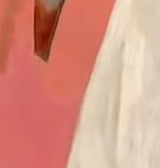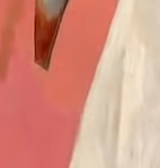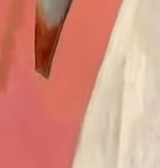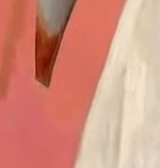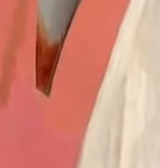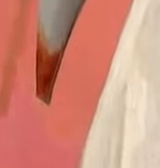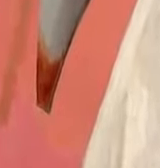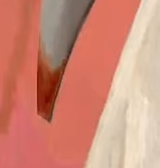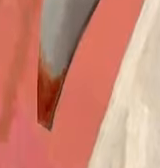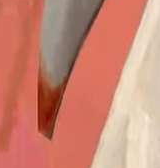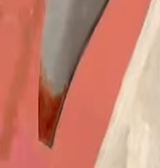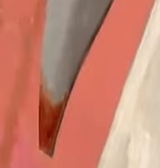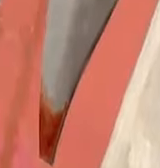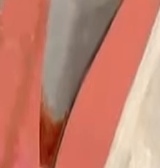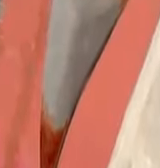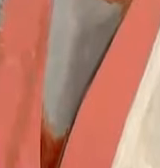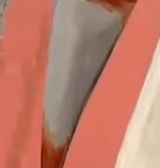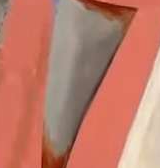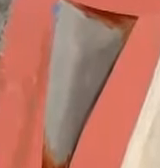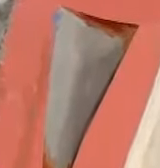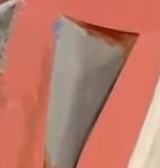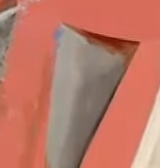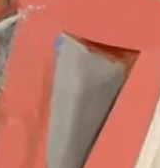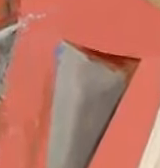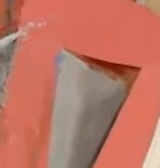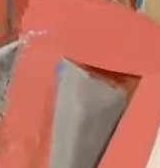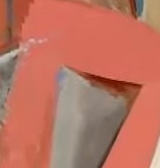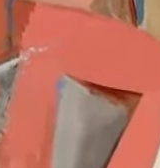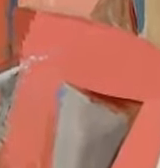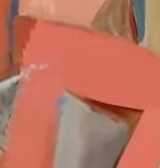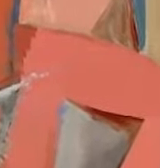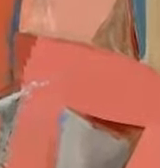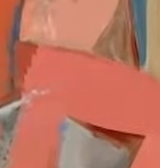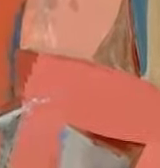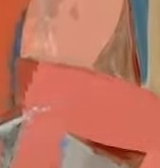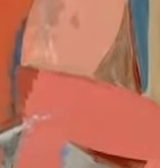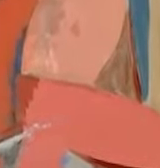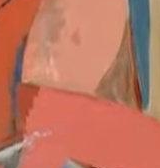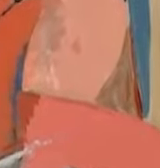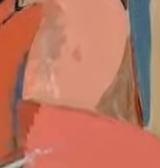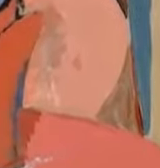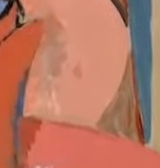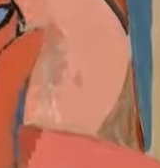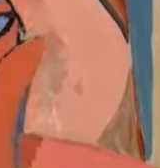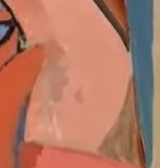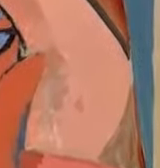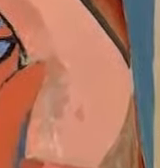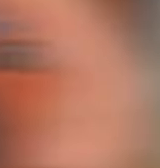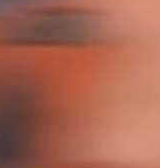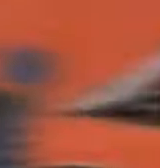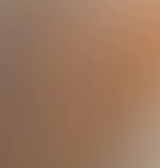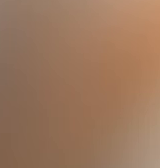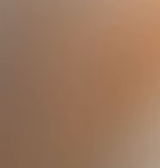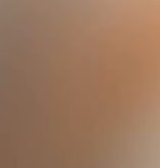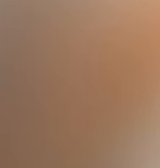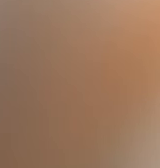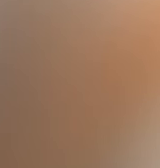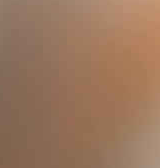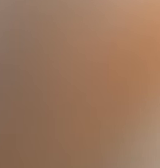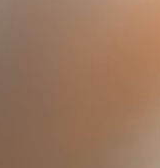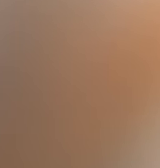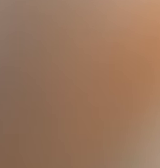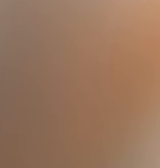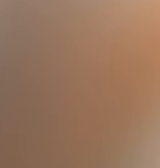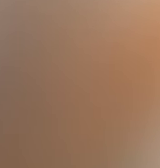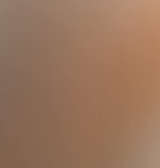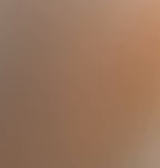varias fases. La primera es la de las señoritas de Aviñón, influenciada por el primitivismo y el arte africano, para después